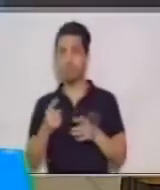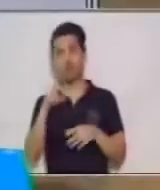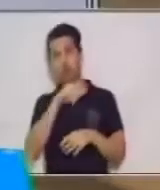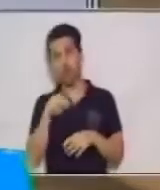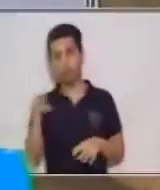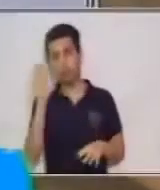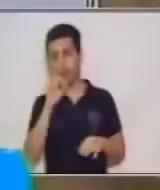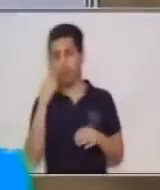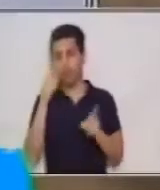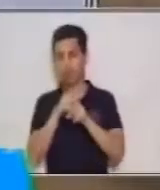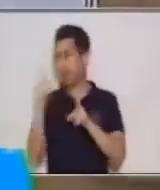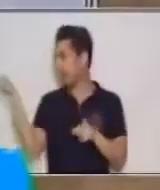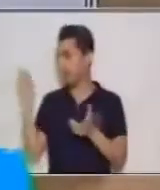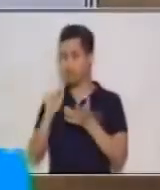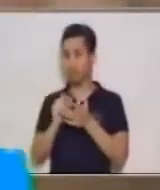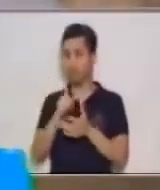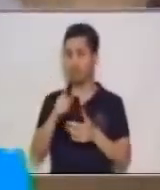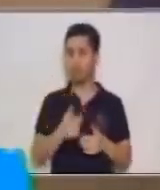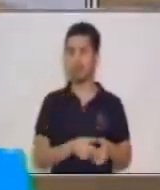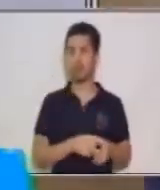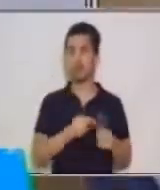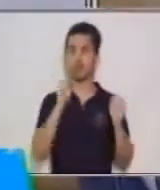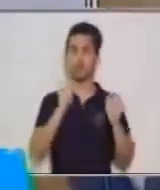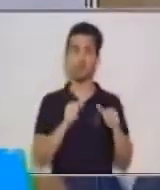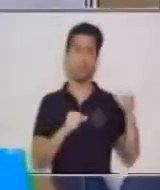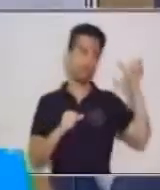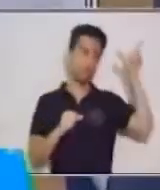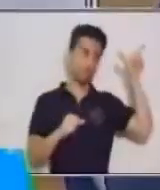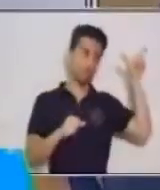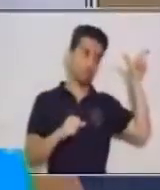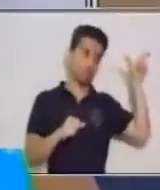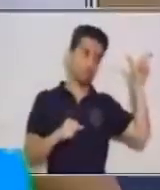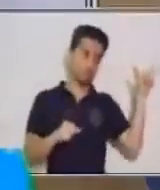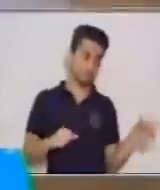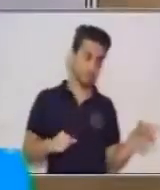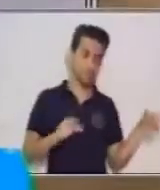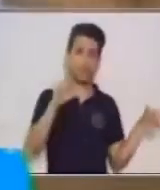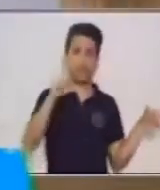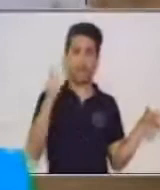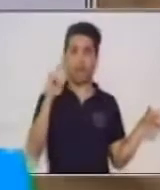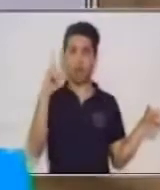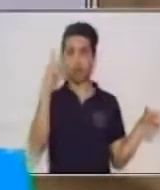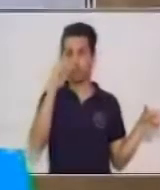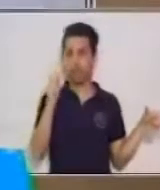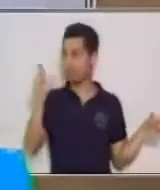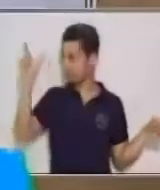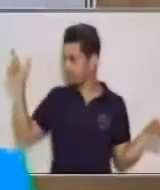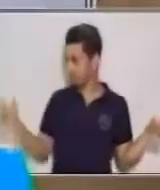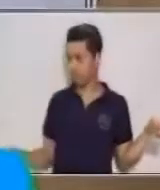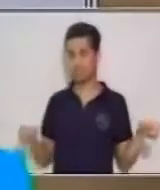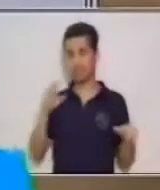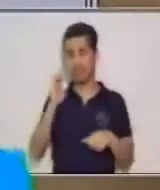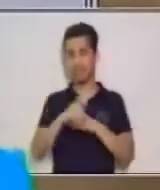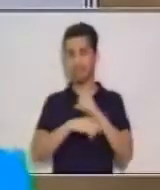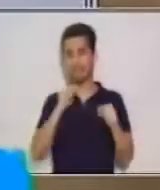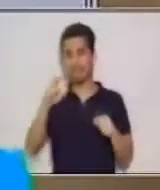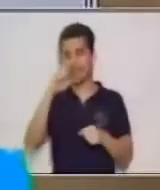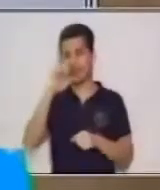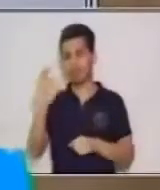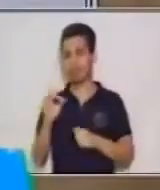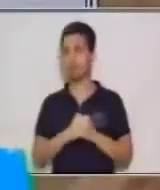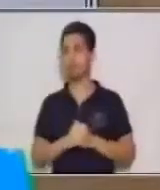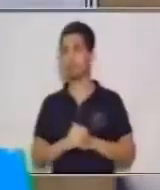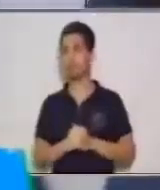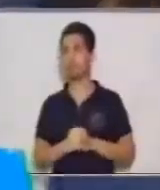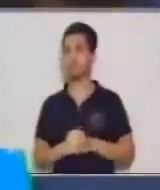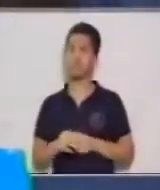una imagen como lo observas en este dibujo y colocar del lado izquierdo las causas y del lado derecho los efectos. Y